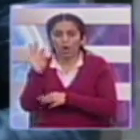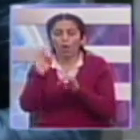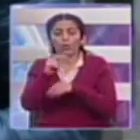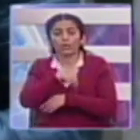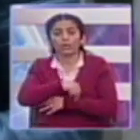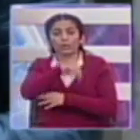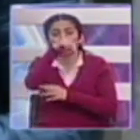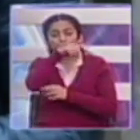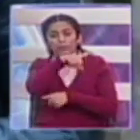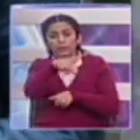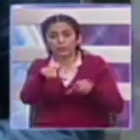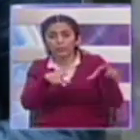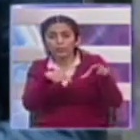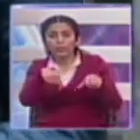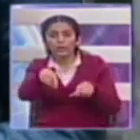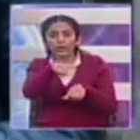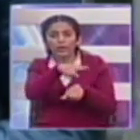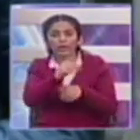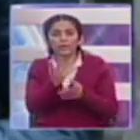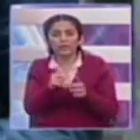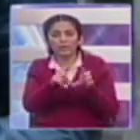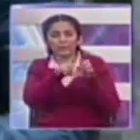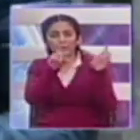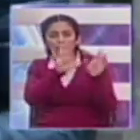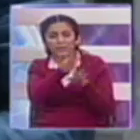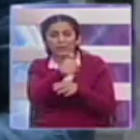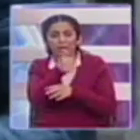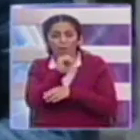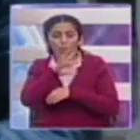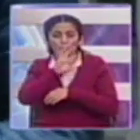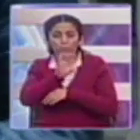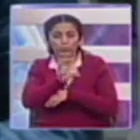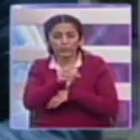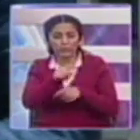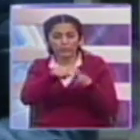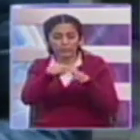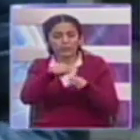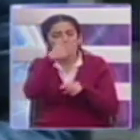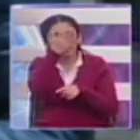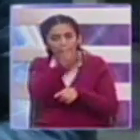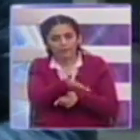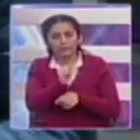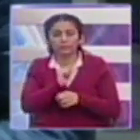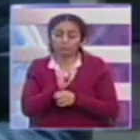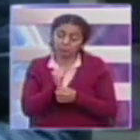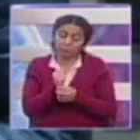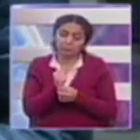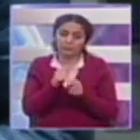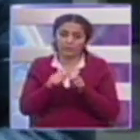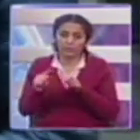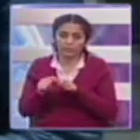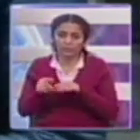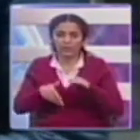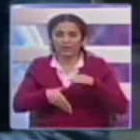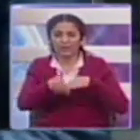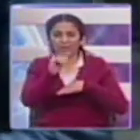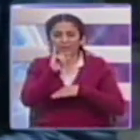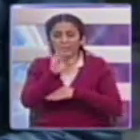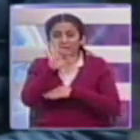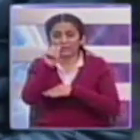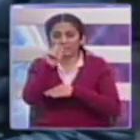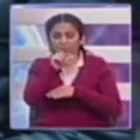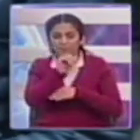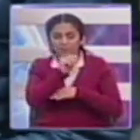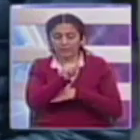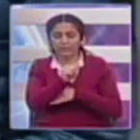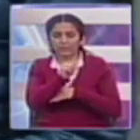de la Empresa Metropolitana de Agua Potable y Saneamiento, la EMAPS, en la avenida Mariana de Jesús, entre Alemania e Italia. Y las cosas que nosotros pedimos,